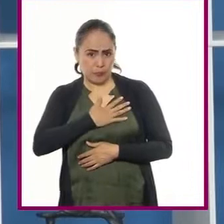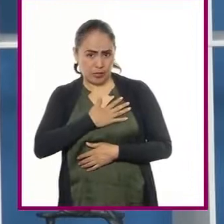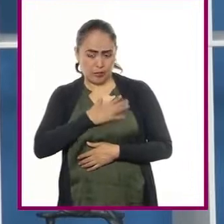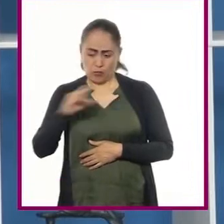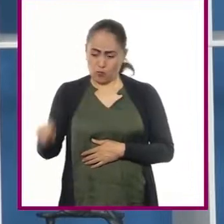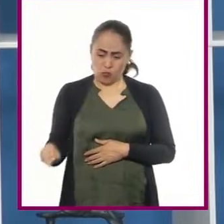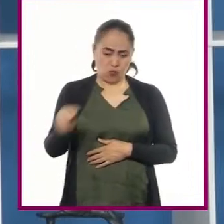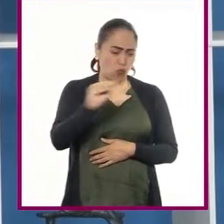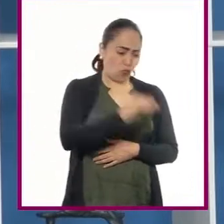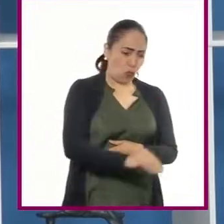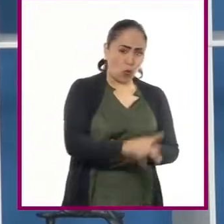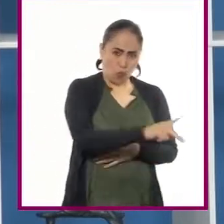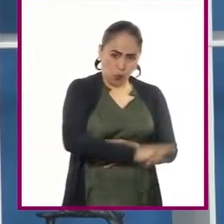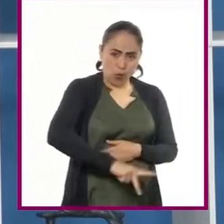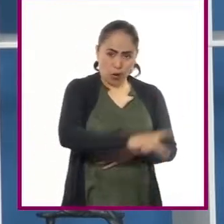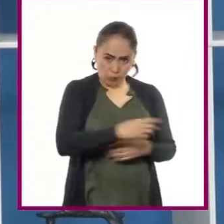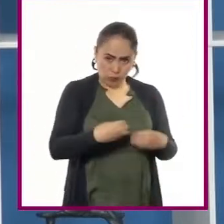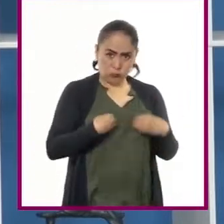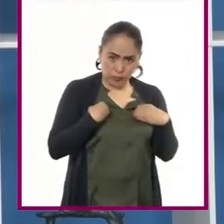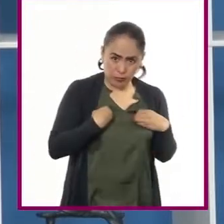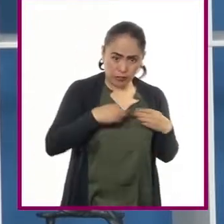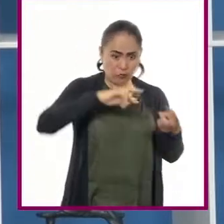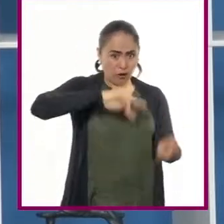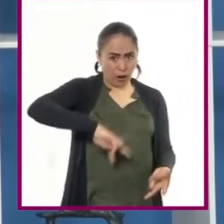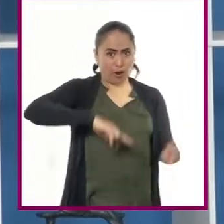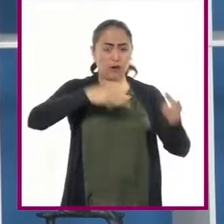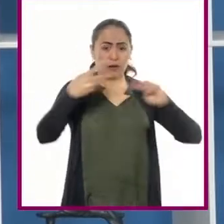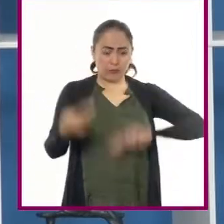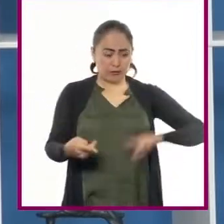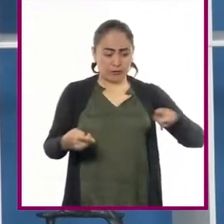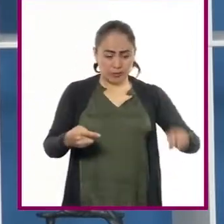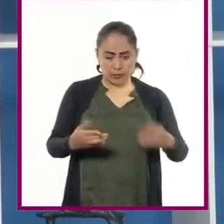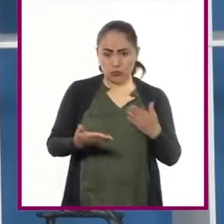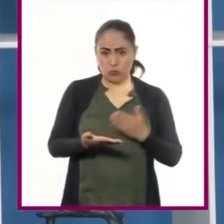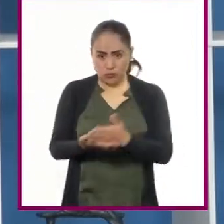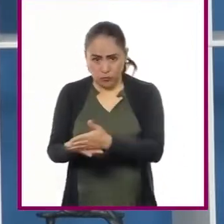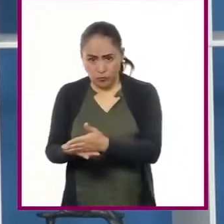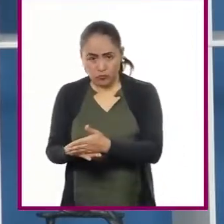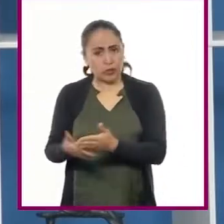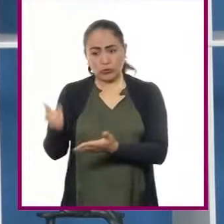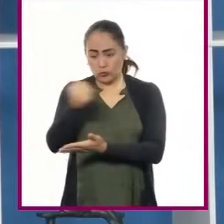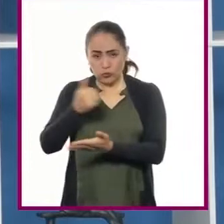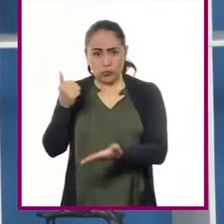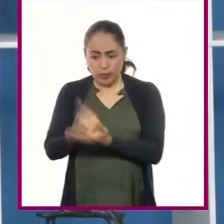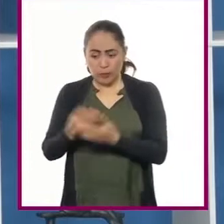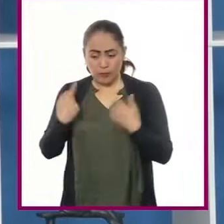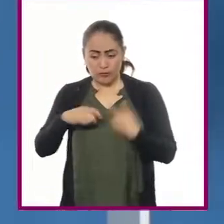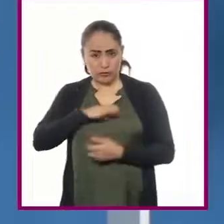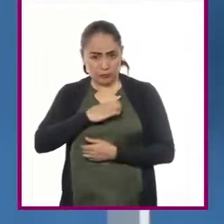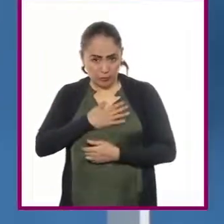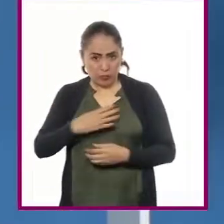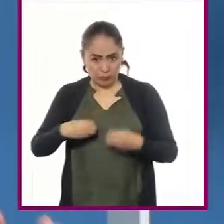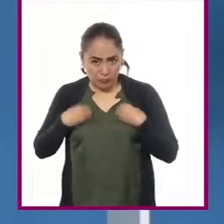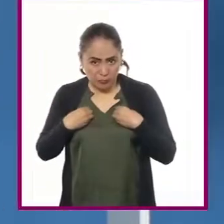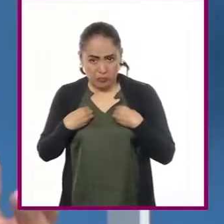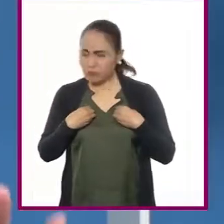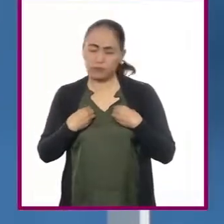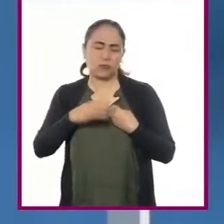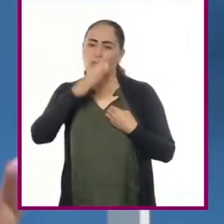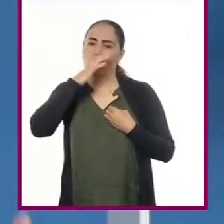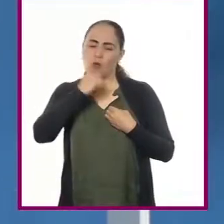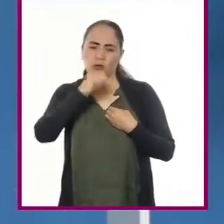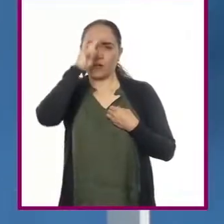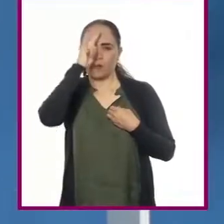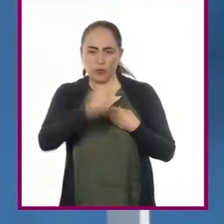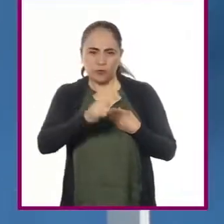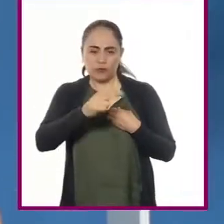en los pueblos de indios y los indios estaban vedados de habitar las ciudades de los españoles. Esta